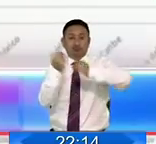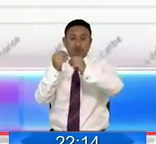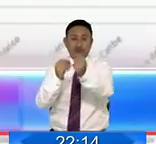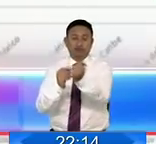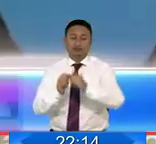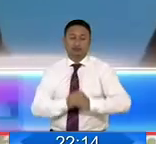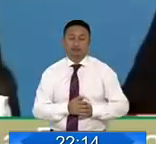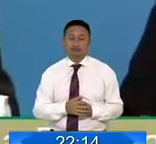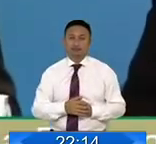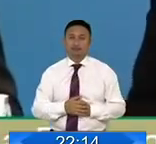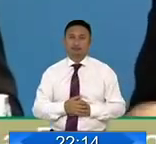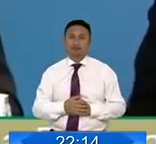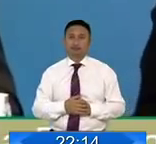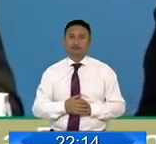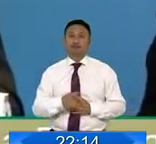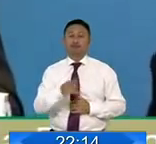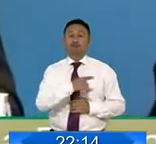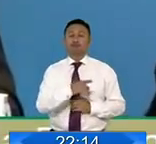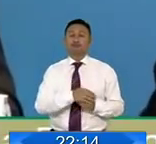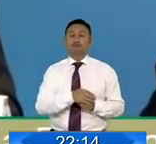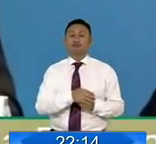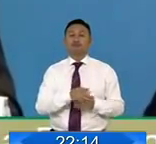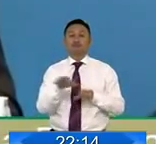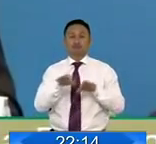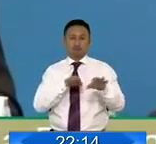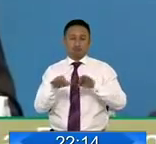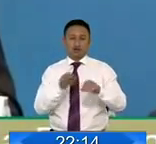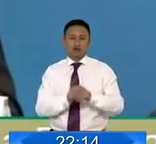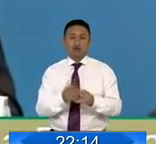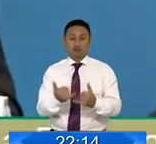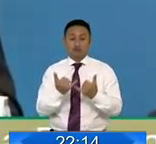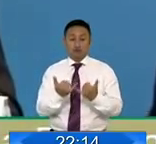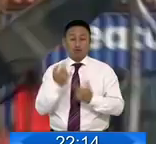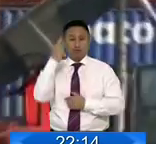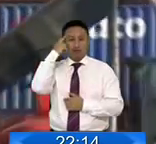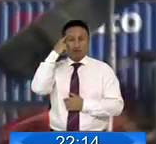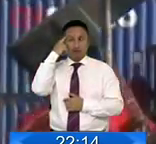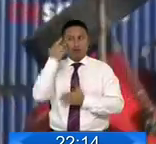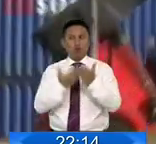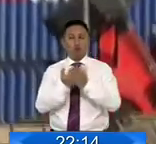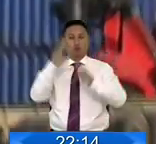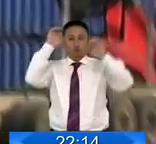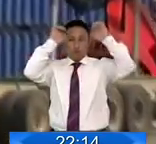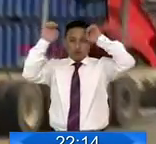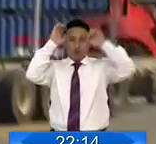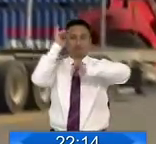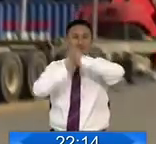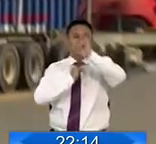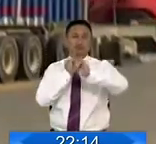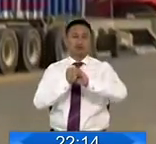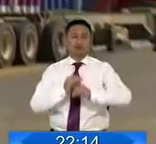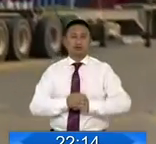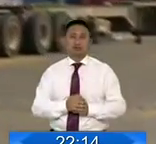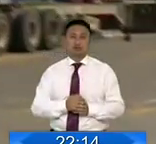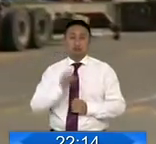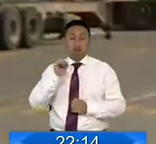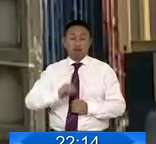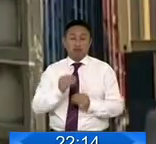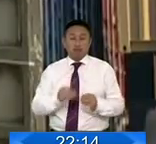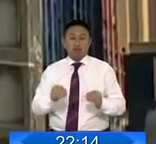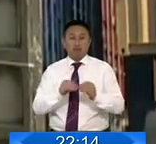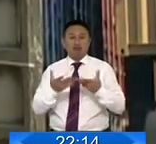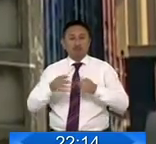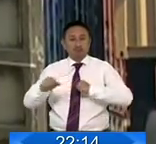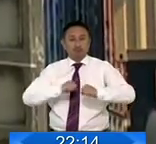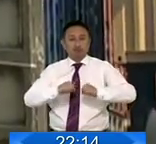en general. Según señaló Bárcena, este panorama obliga a repensar las estrategias de inserción internacional de la región y a poner mayores esfuerzos